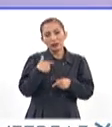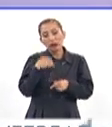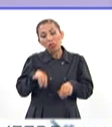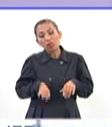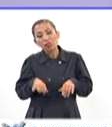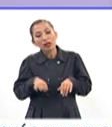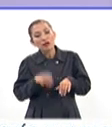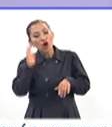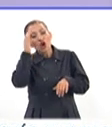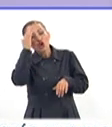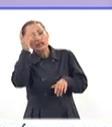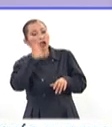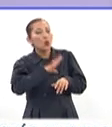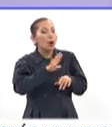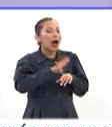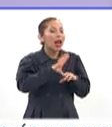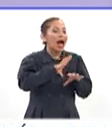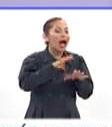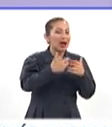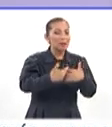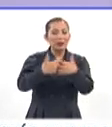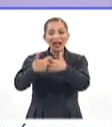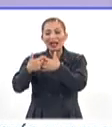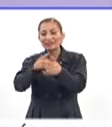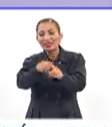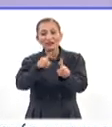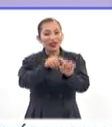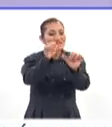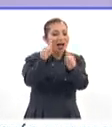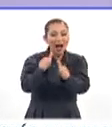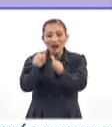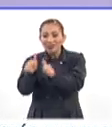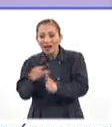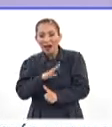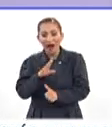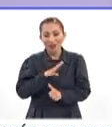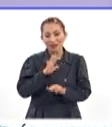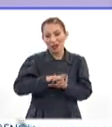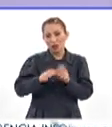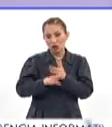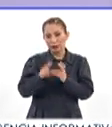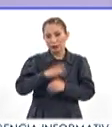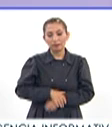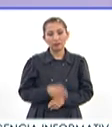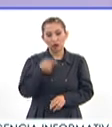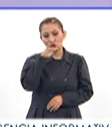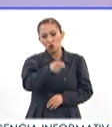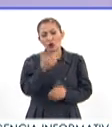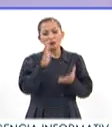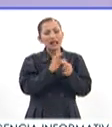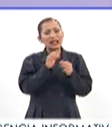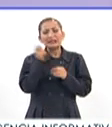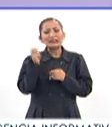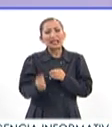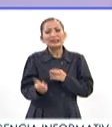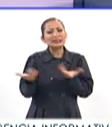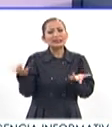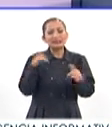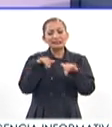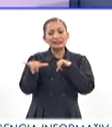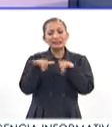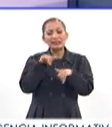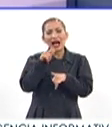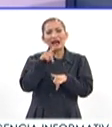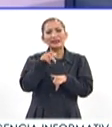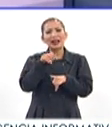están interesados en conocer la industria creativa de México, formar parte de, y bueno, de más cosas. Pero bueno, ¿quién mejor que tú para que nos expliques de qué se trata